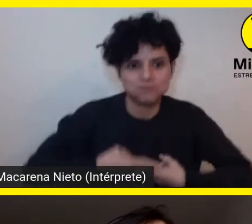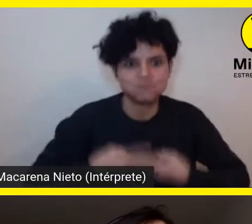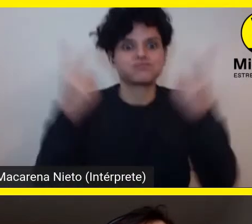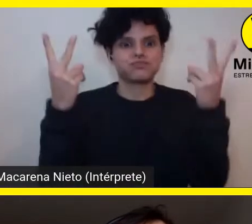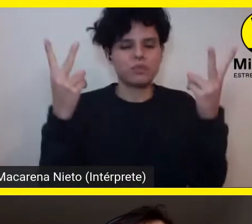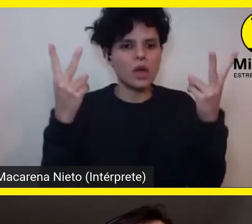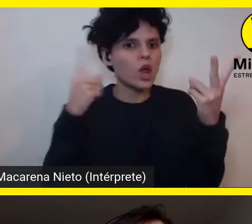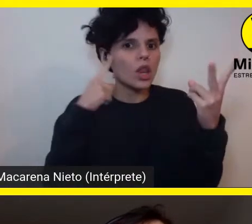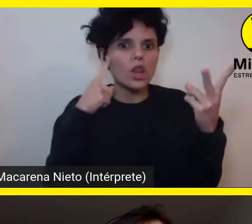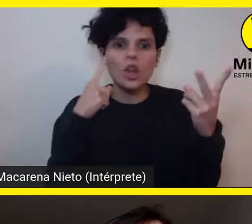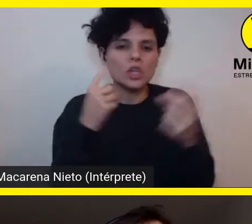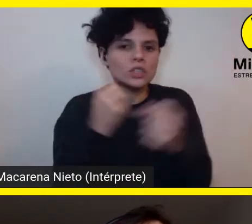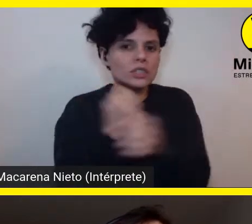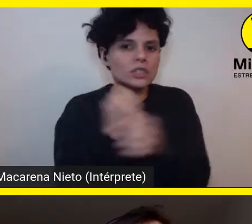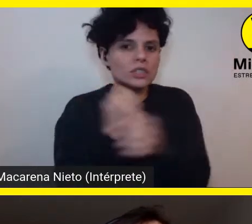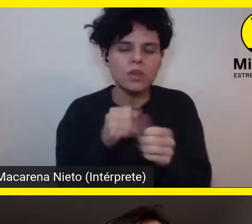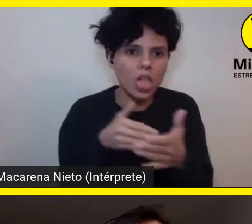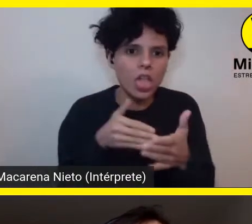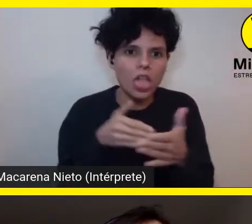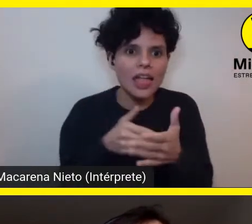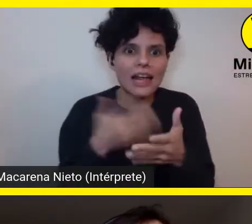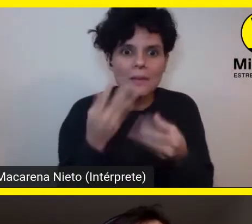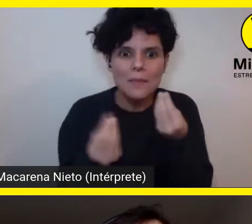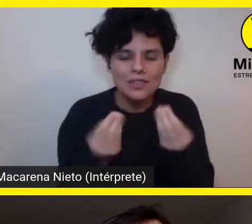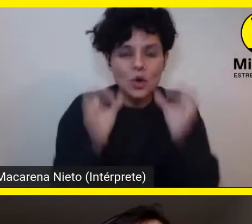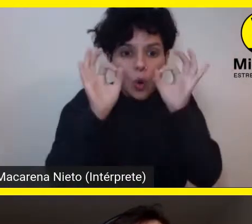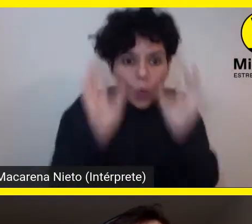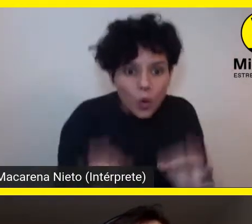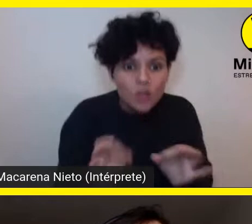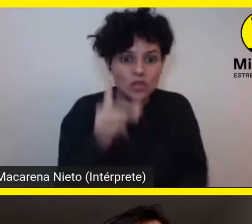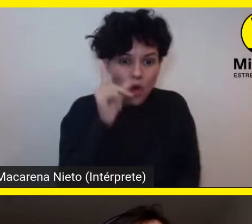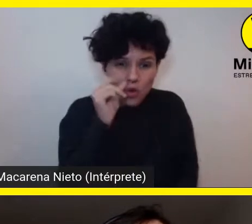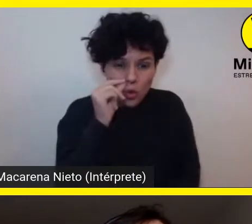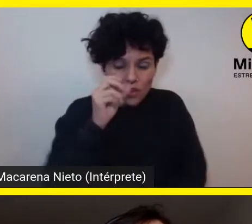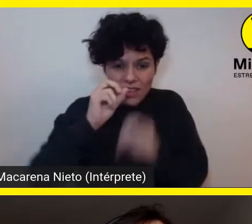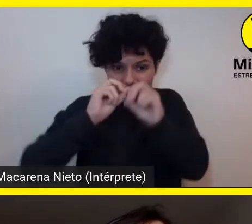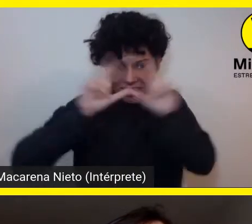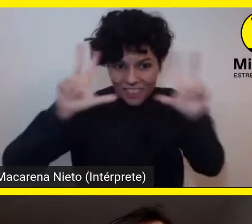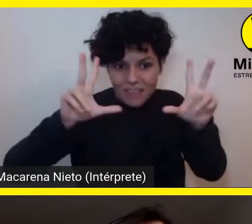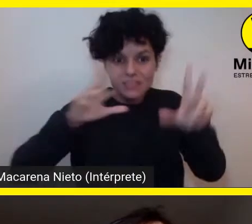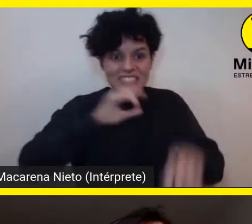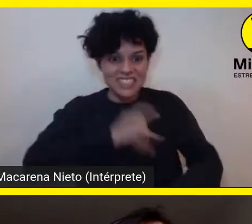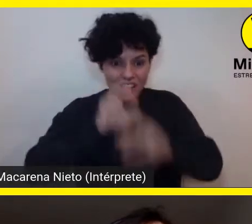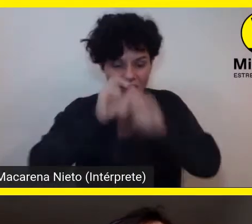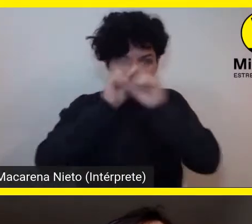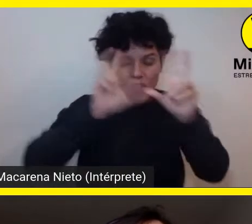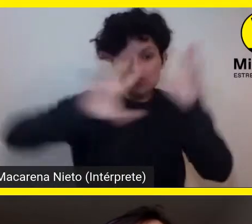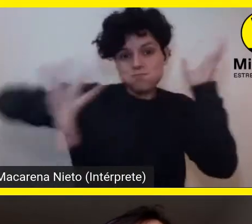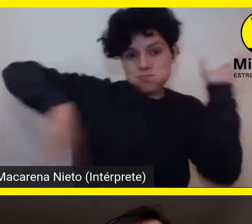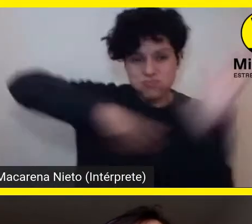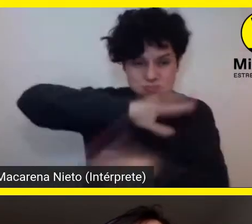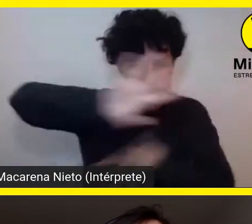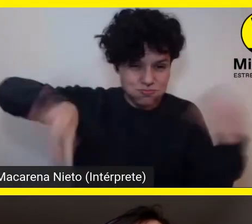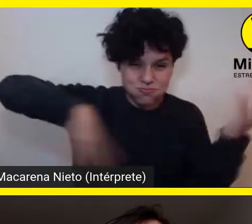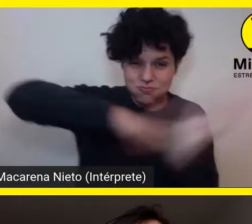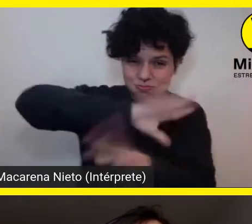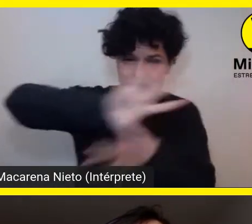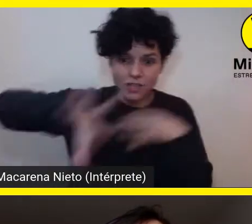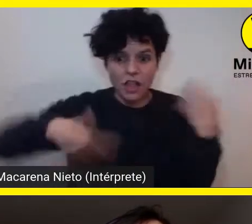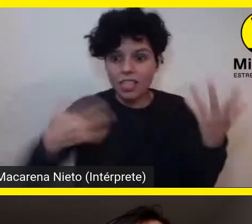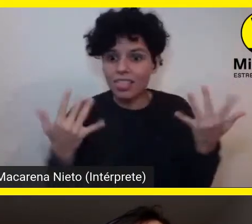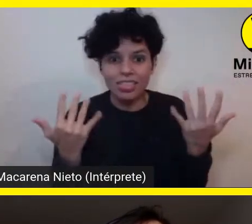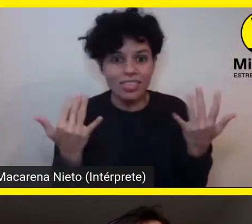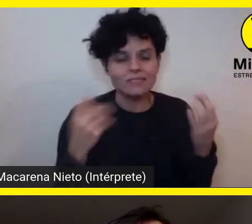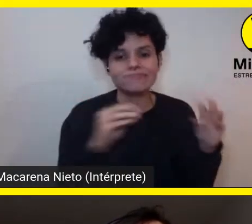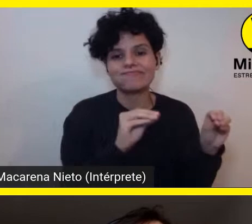Finalmente no se pudo a raíz del estallido social, que en buena hora que vino también. Luego íbamos a